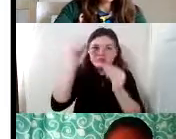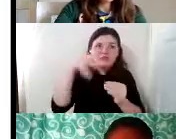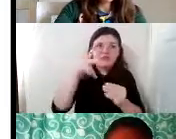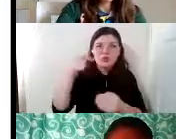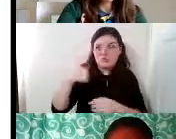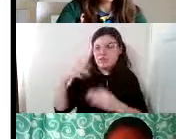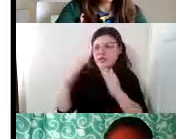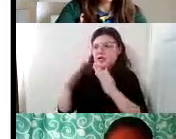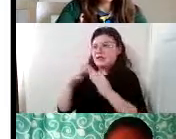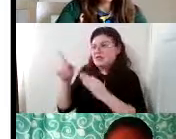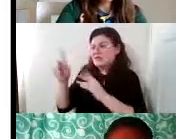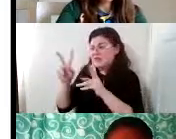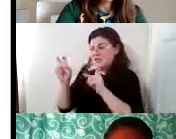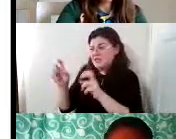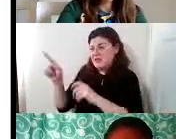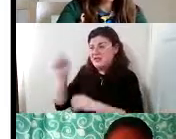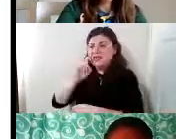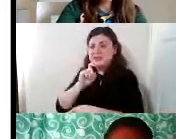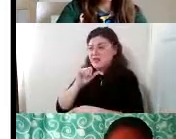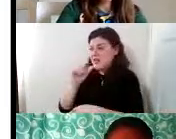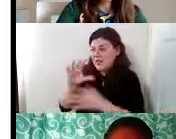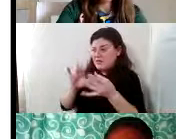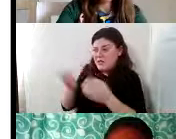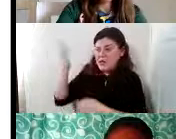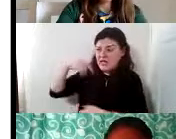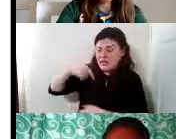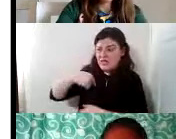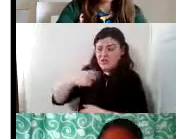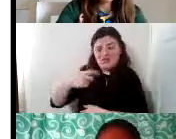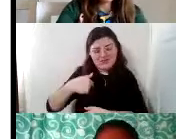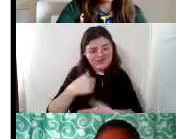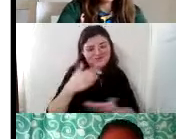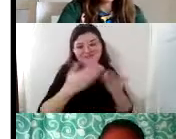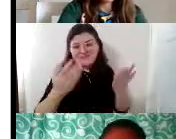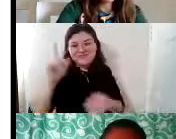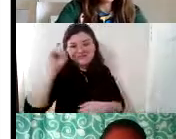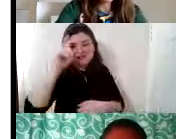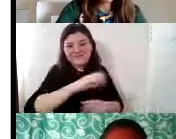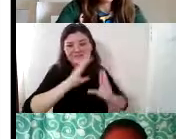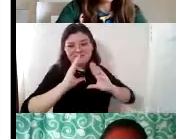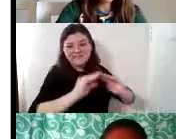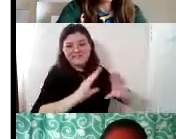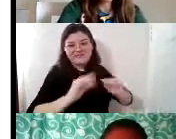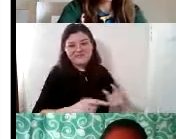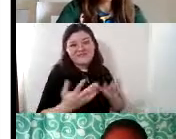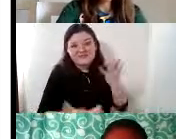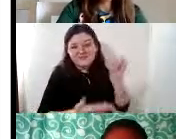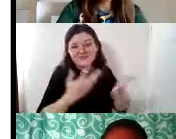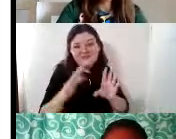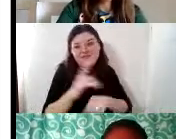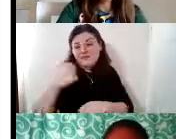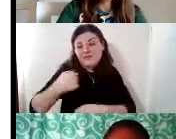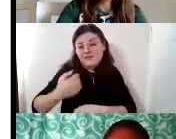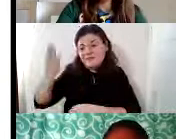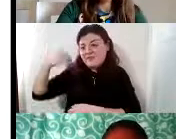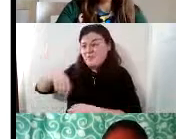vez me hablaban sobre sexualidad o me explicaban, pues va a ser un poco más difícil que yo pueda hacerlo con otras personas, pues porque no lo vi,